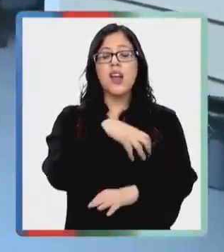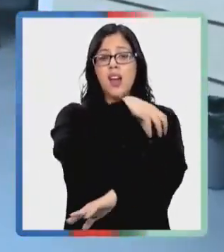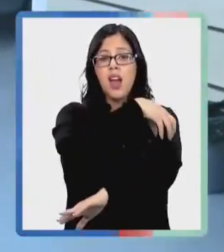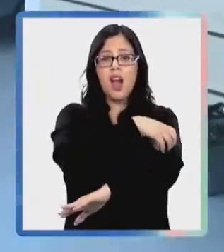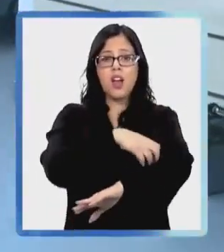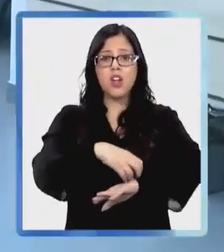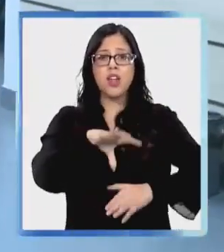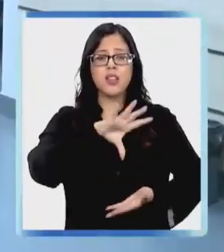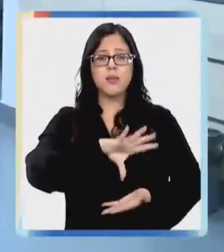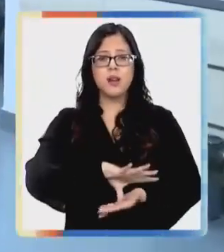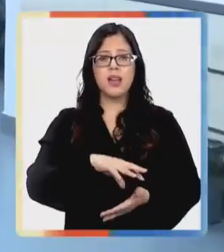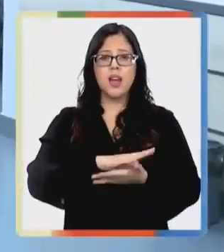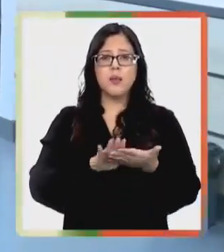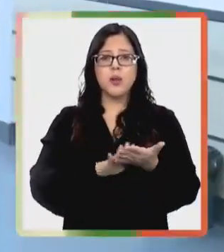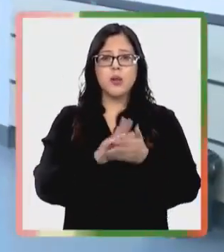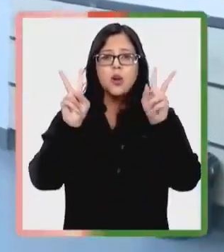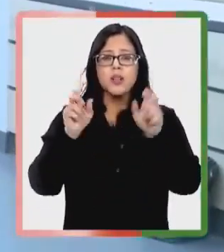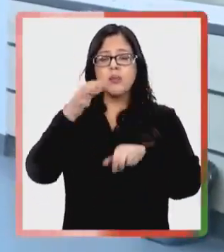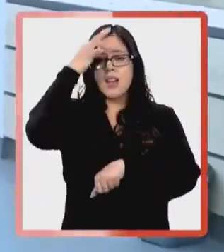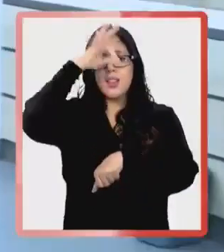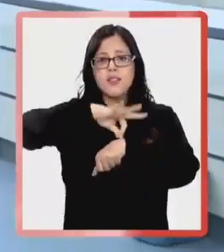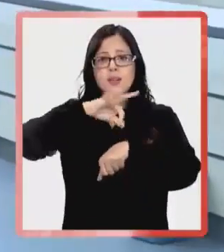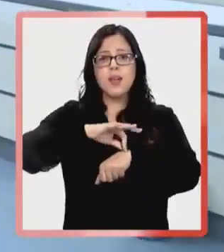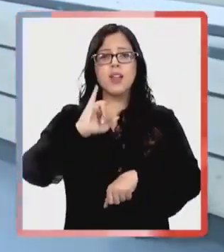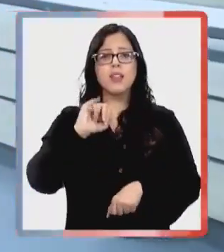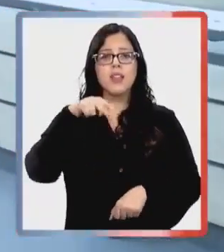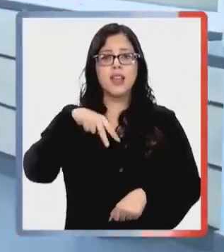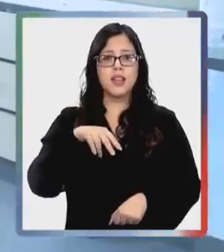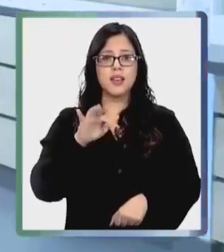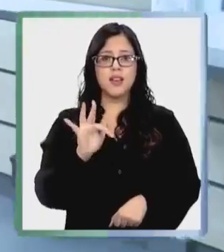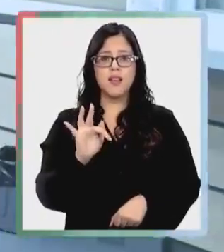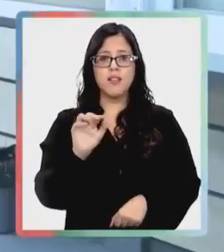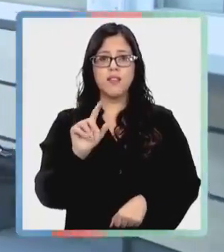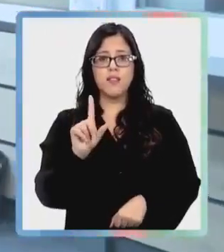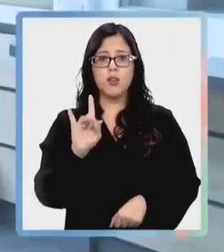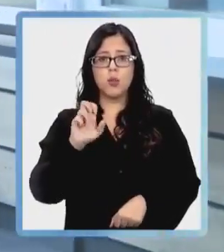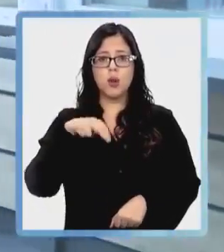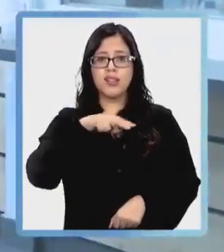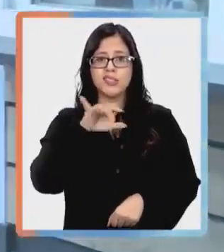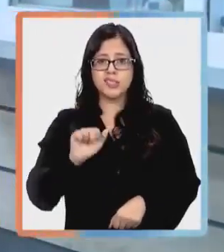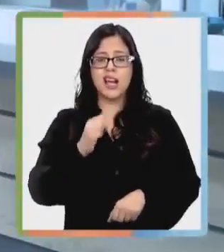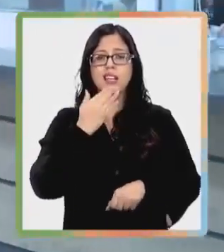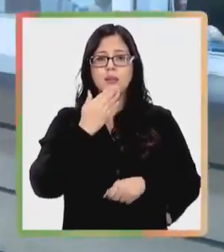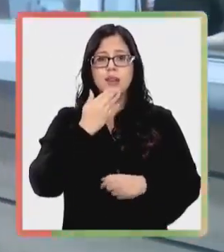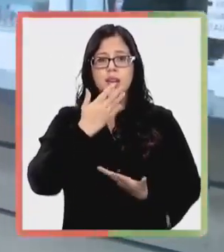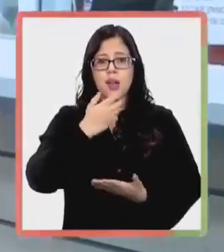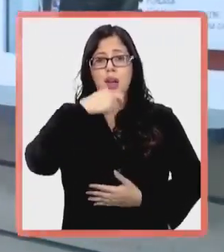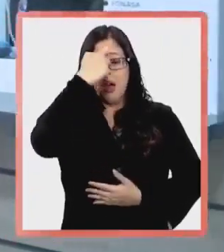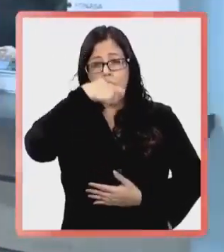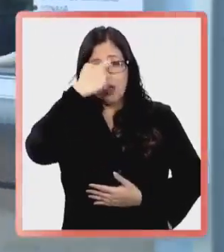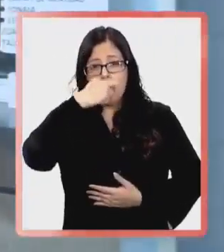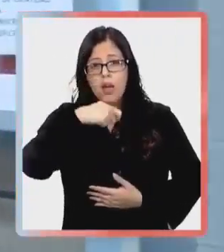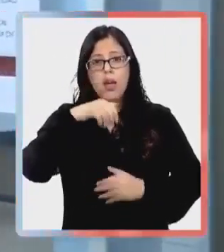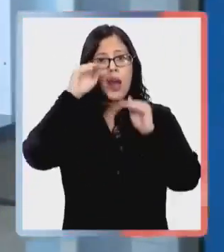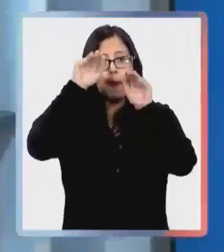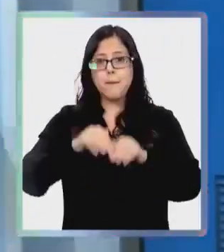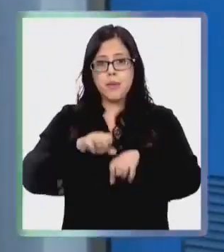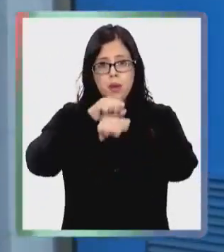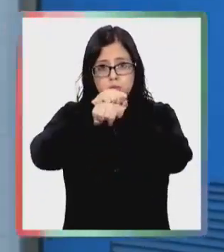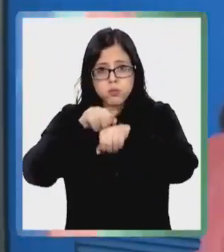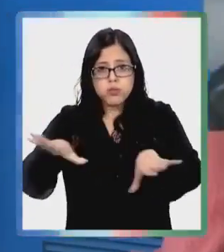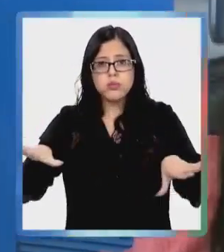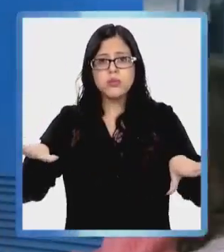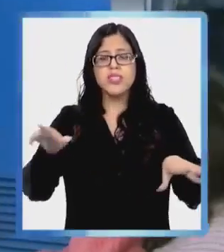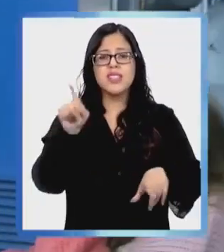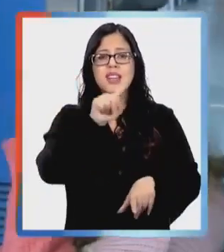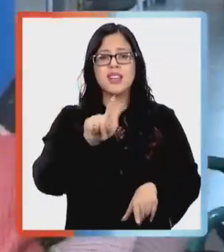del país. En el caso de la influenza, que es un virus también respiratorio, que se contagia de la misma manera que el